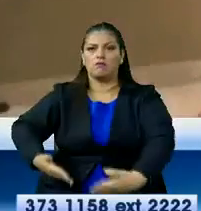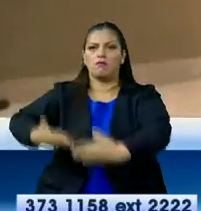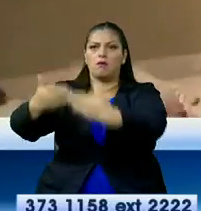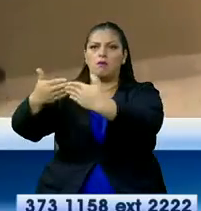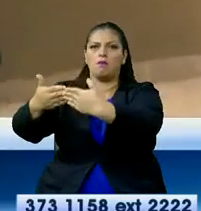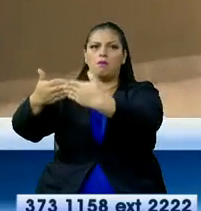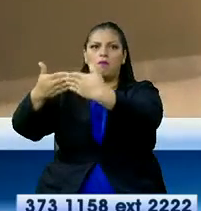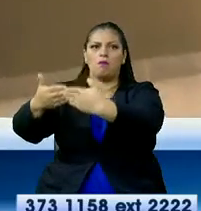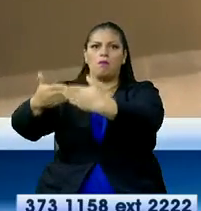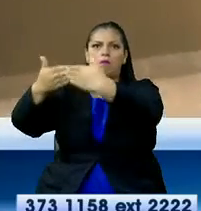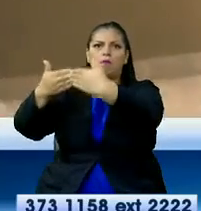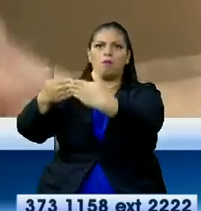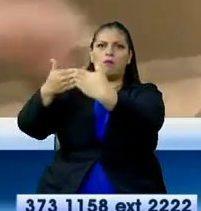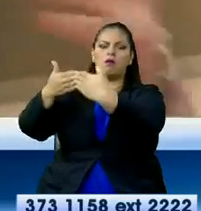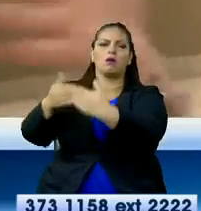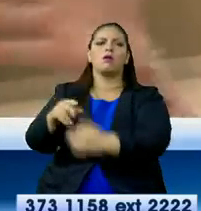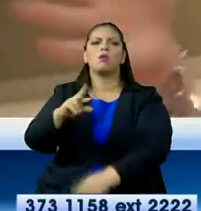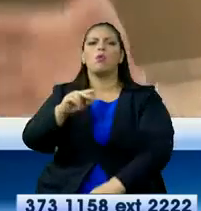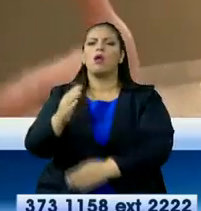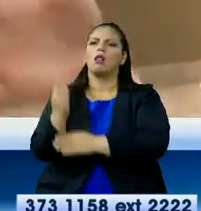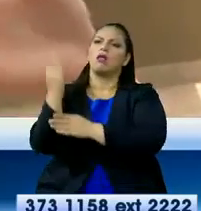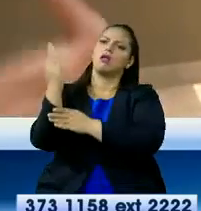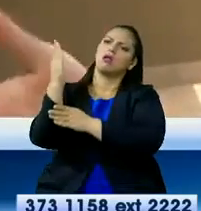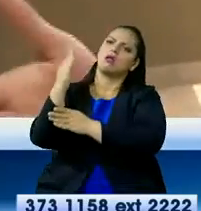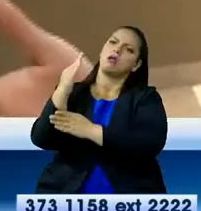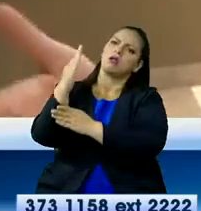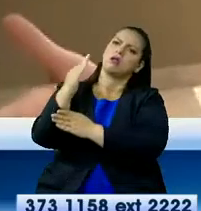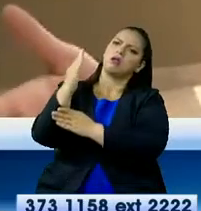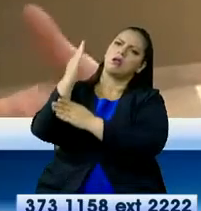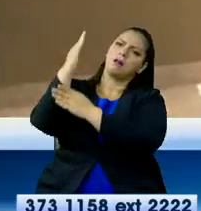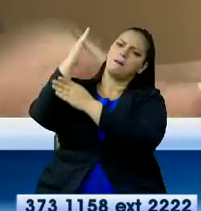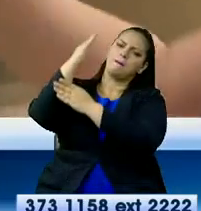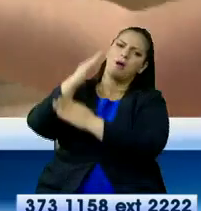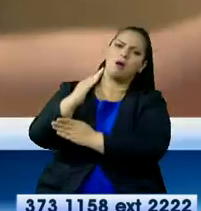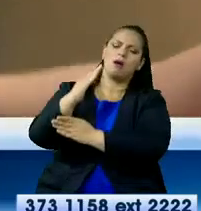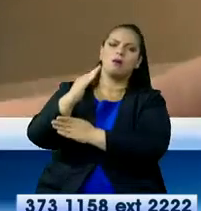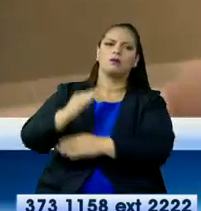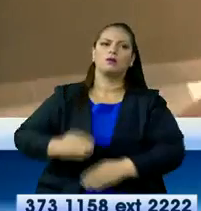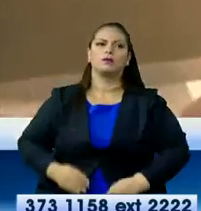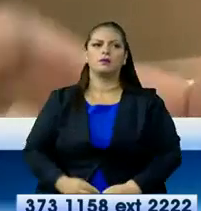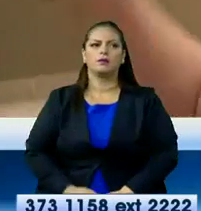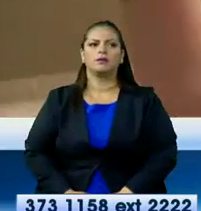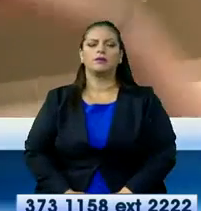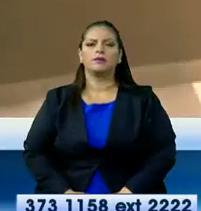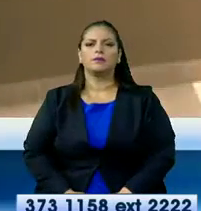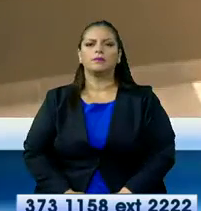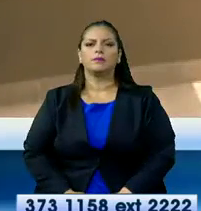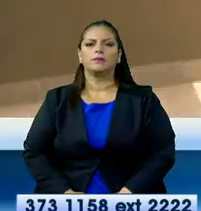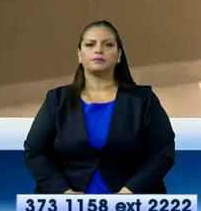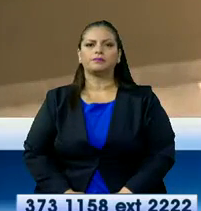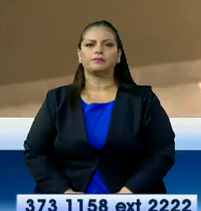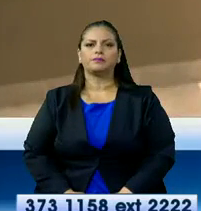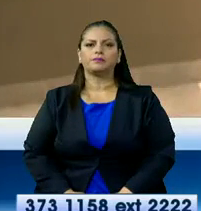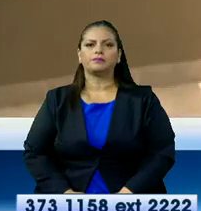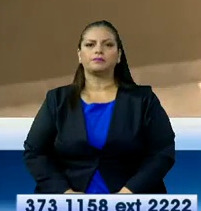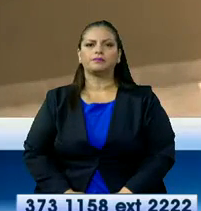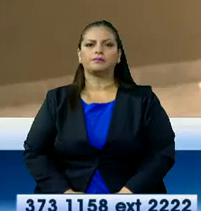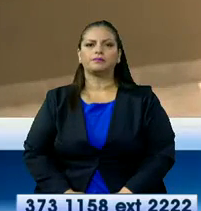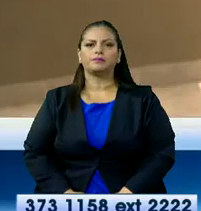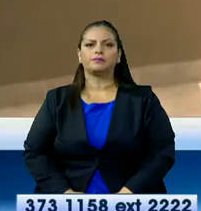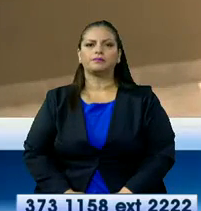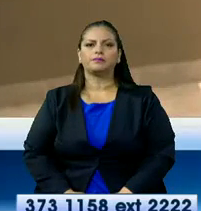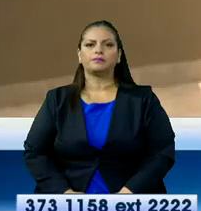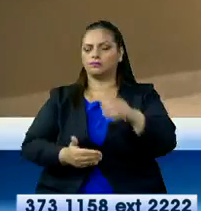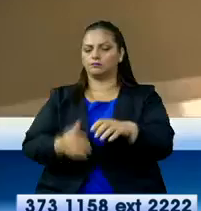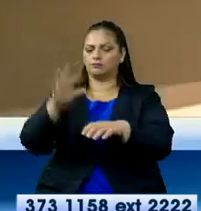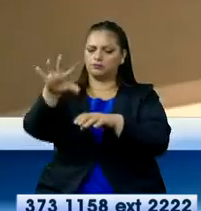porque la tierra estaba cediendo y lo que lo sostenía era el policarbonato. Y la pared, cuando ya empezaron a excavar más acá, ahí